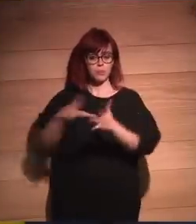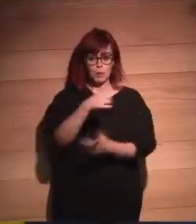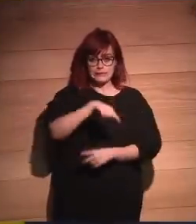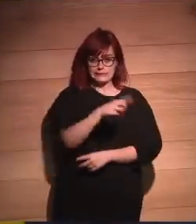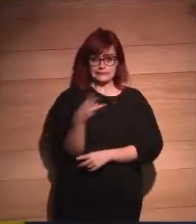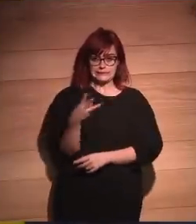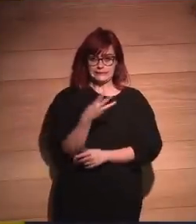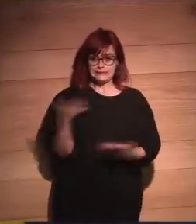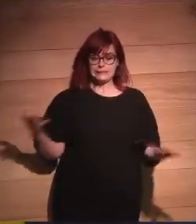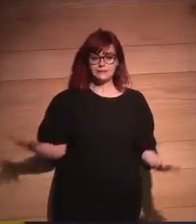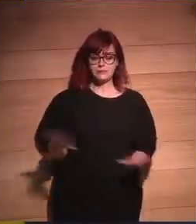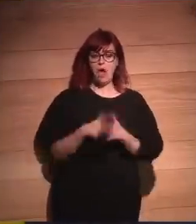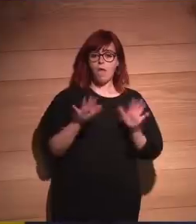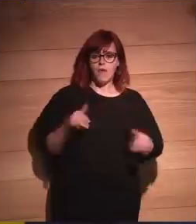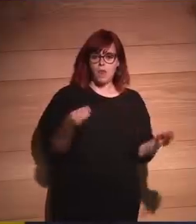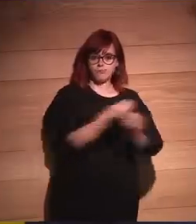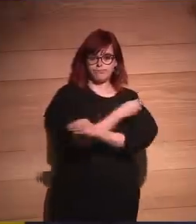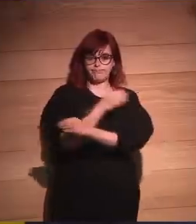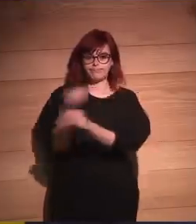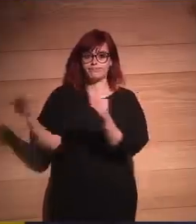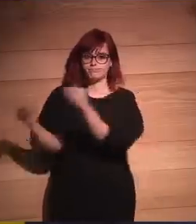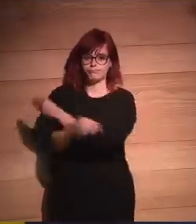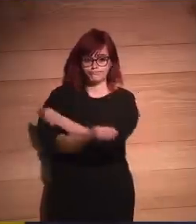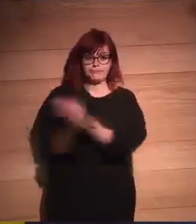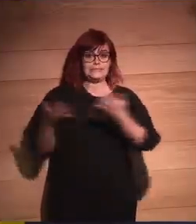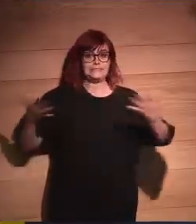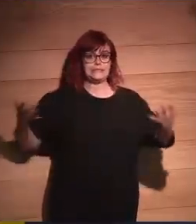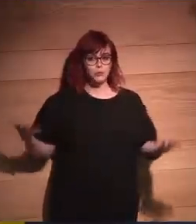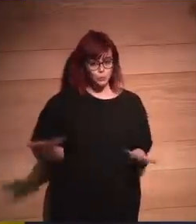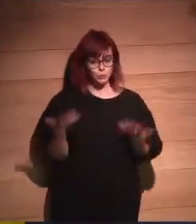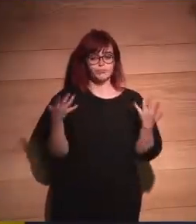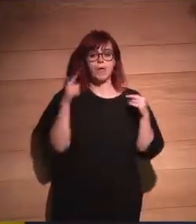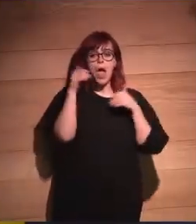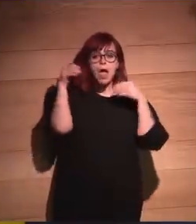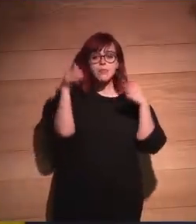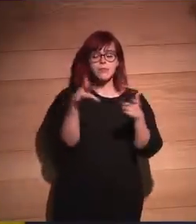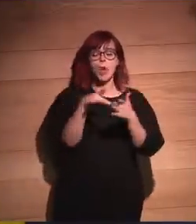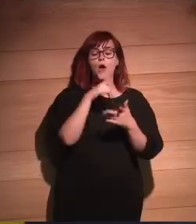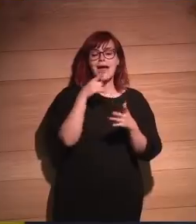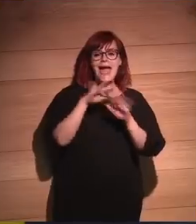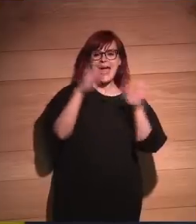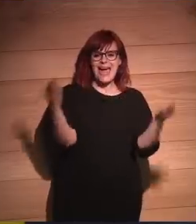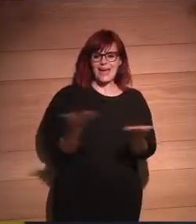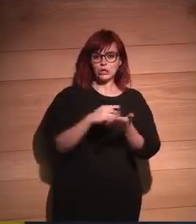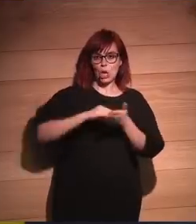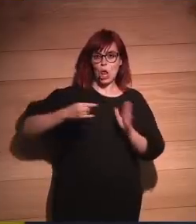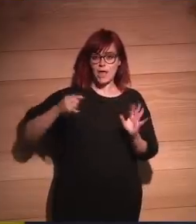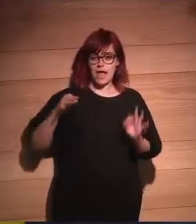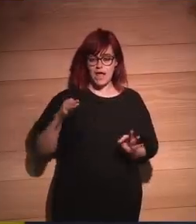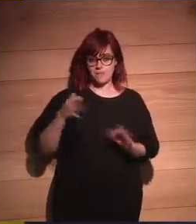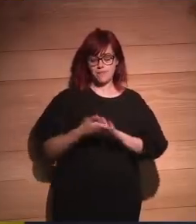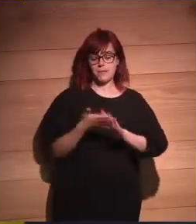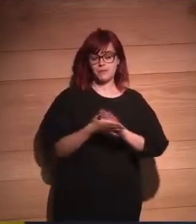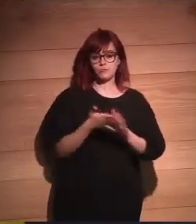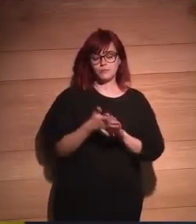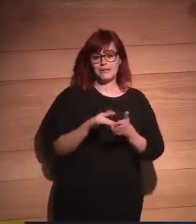entre sí, ¿no? Y crean contradicciones gordas. Bueno, centrarnos en la geotecnología, que es la relación